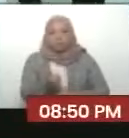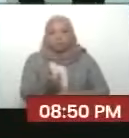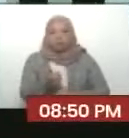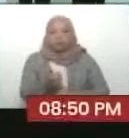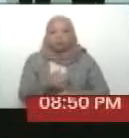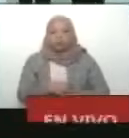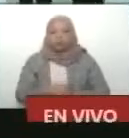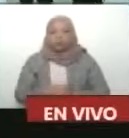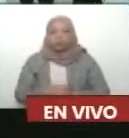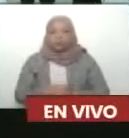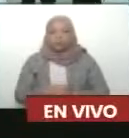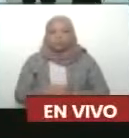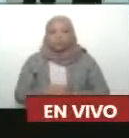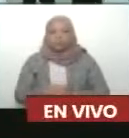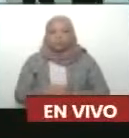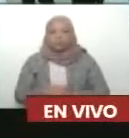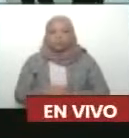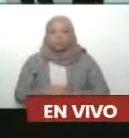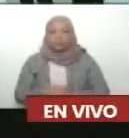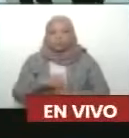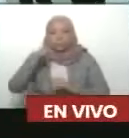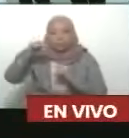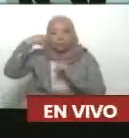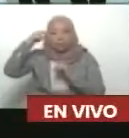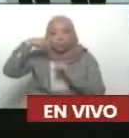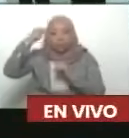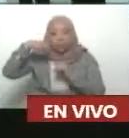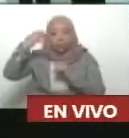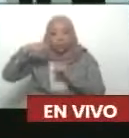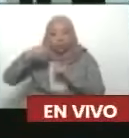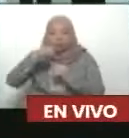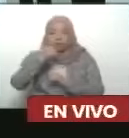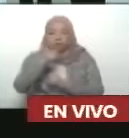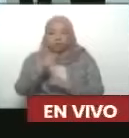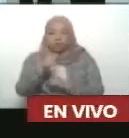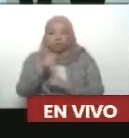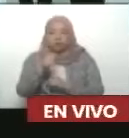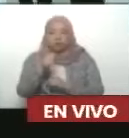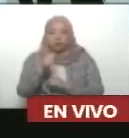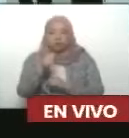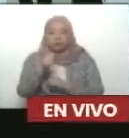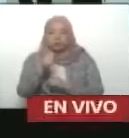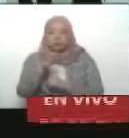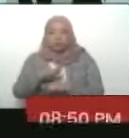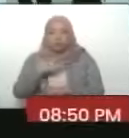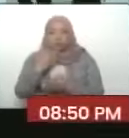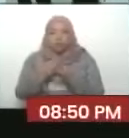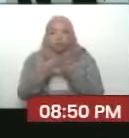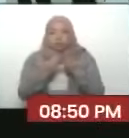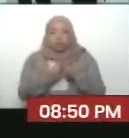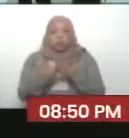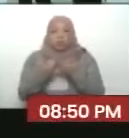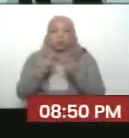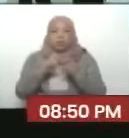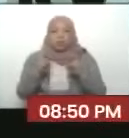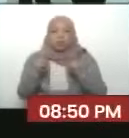¿verdad? Vamos a ver el video, porque fíjate, mira, yo me he puesto a estudiar mucho el tema,